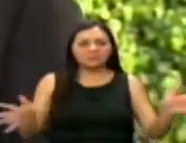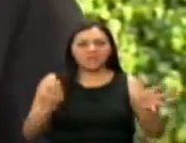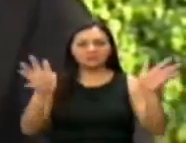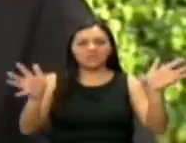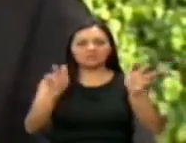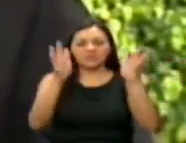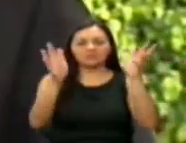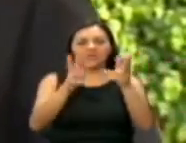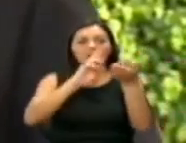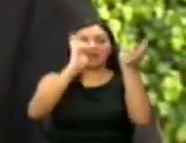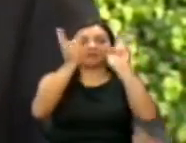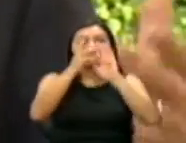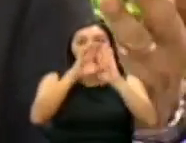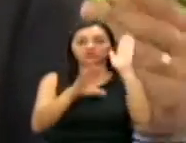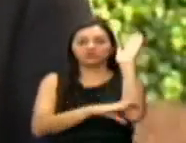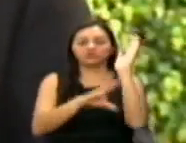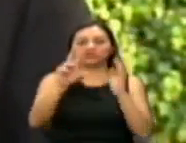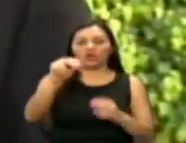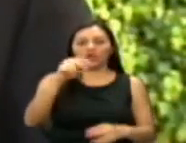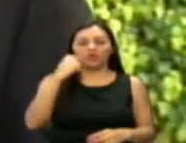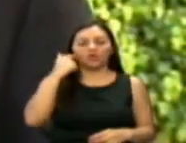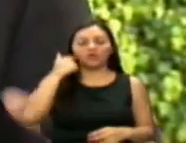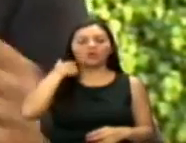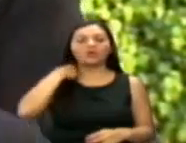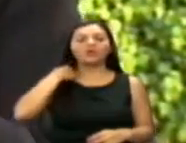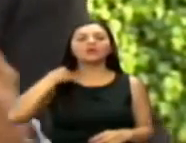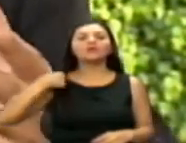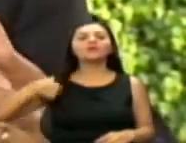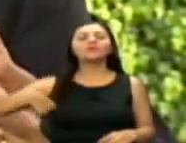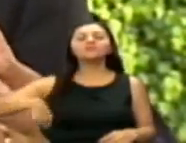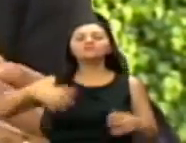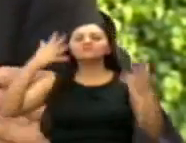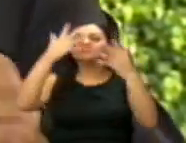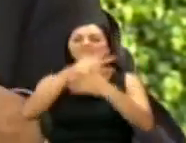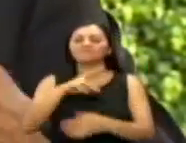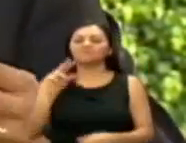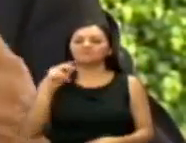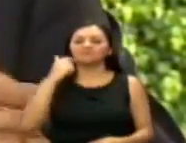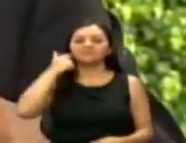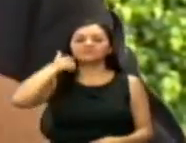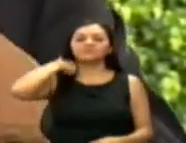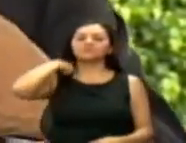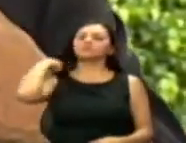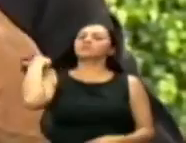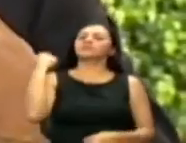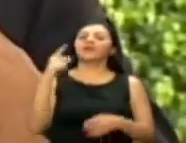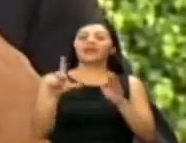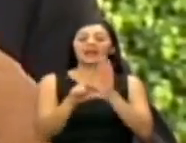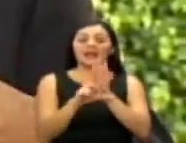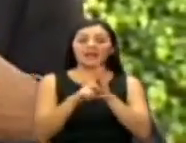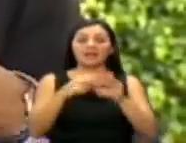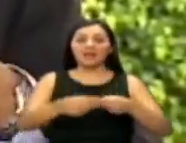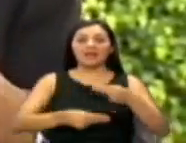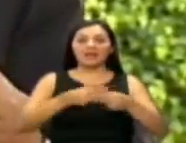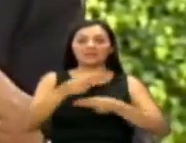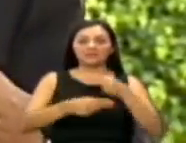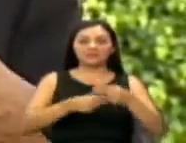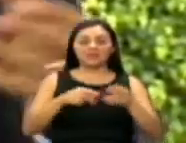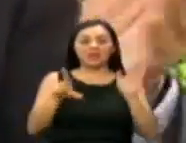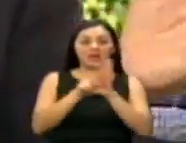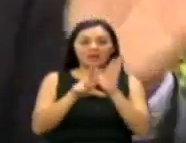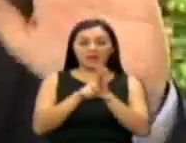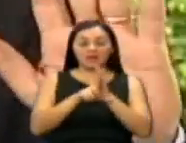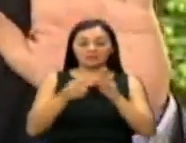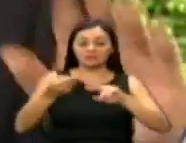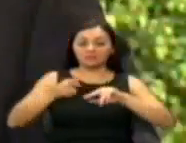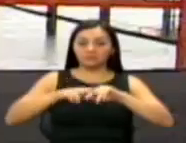de impedir las elecciones de febrero del 2017 y desestabilizar el gobierno. Que nadie se engañe. Lo de la ley de herencia y plusvalía fue un pretexto, ¿no? Esto estaba preparado.